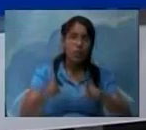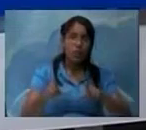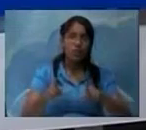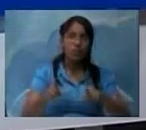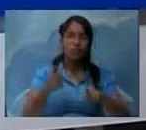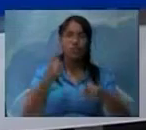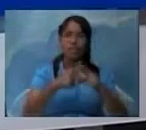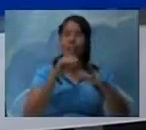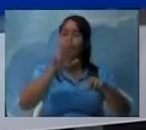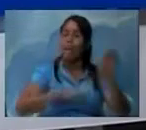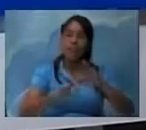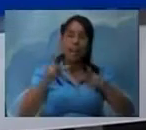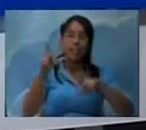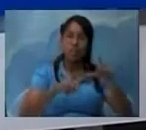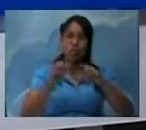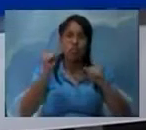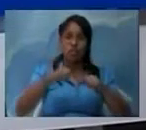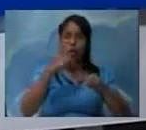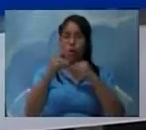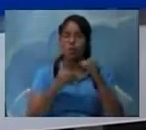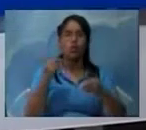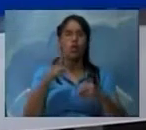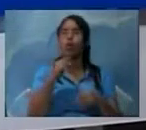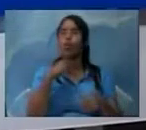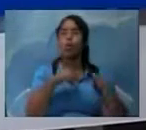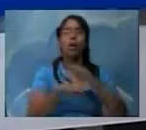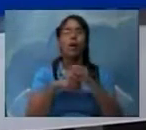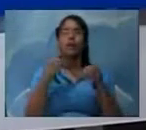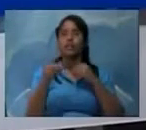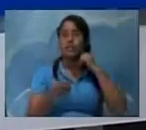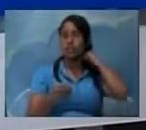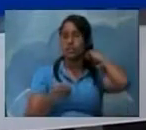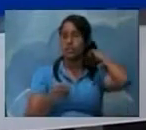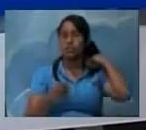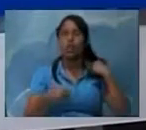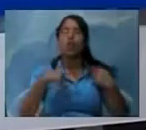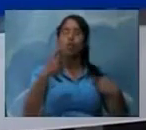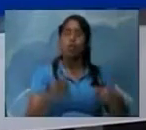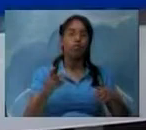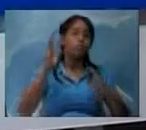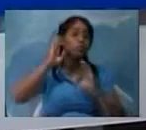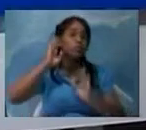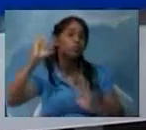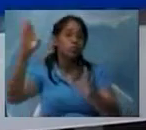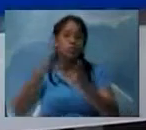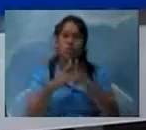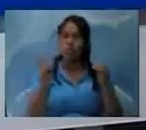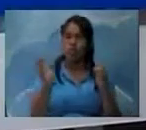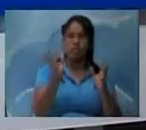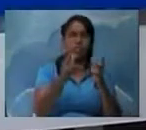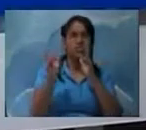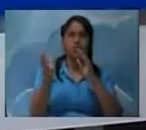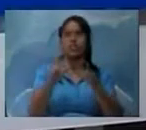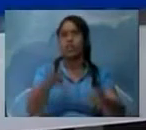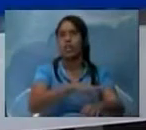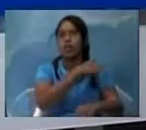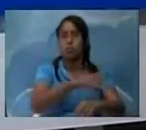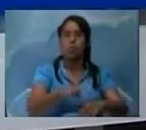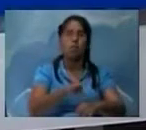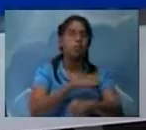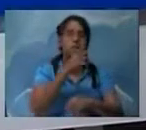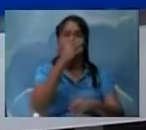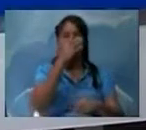¿Están listos? ¿Lo van a hacer o no lo van a hacer? Mire. Cuando suenen todos los instrumentos